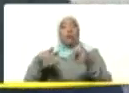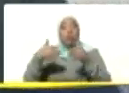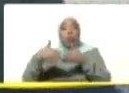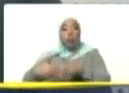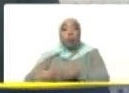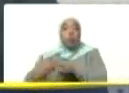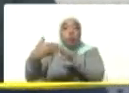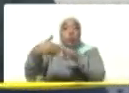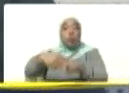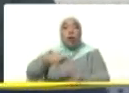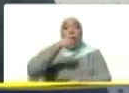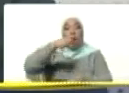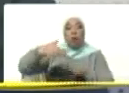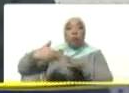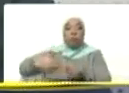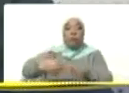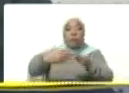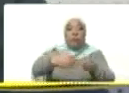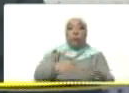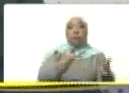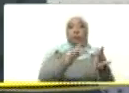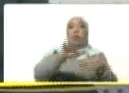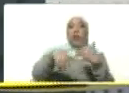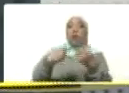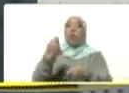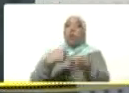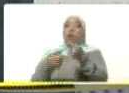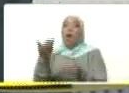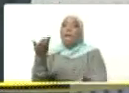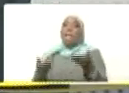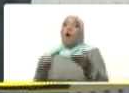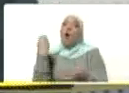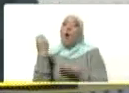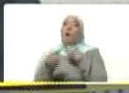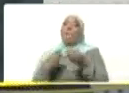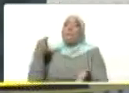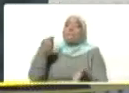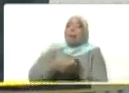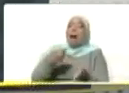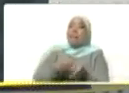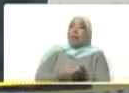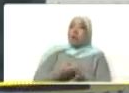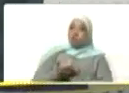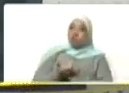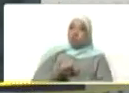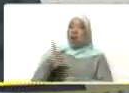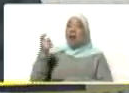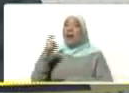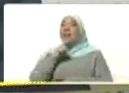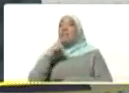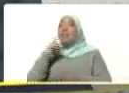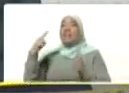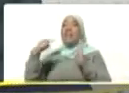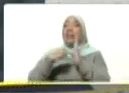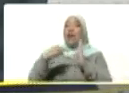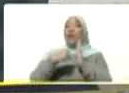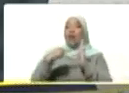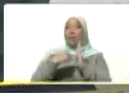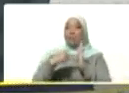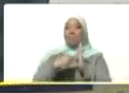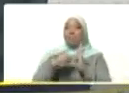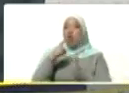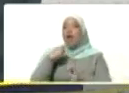payment system. Y la conformación de un sistema de pagos sostenible. I am sure that creative, practical ideas. Estoy seguro